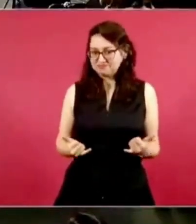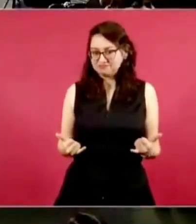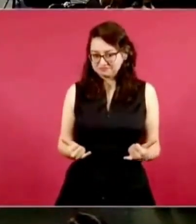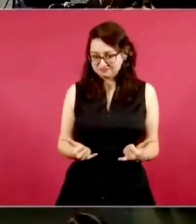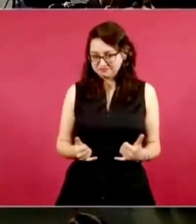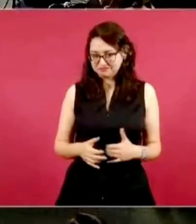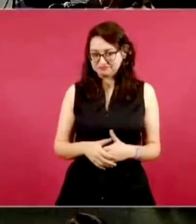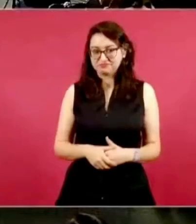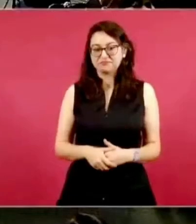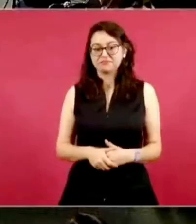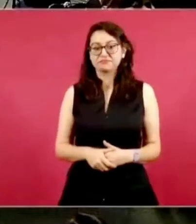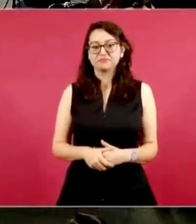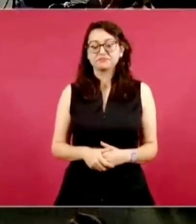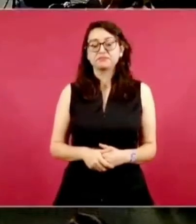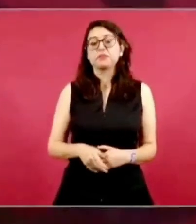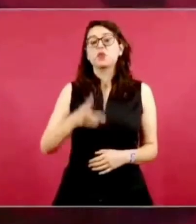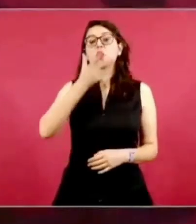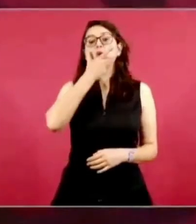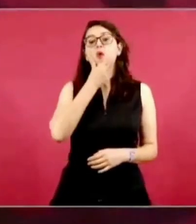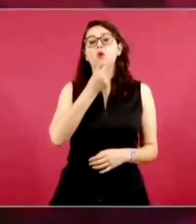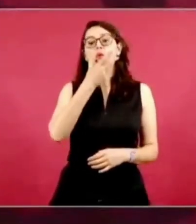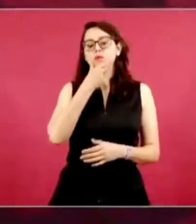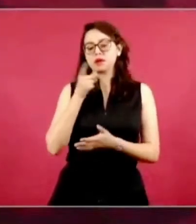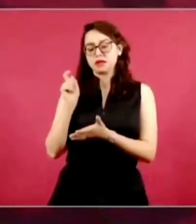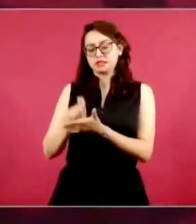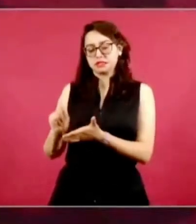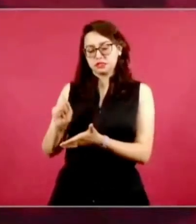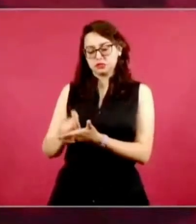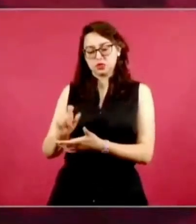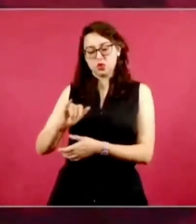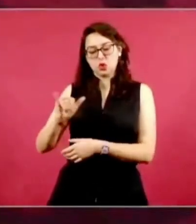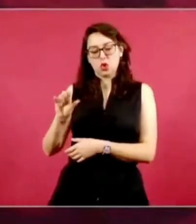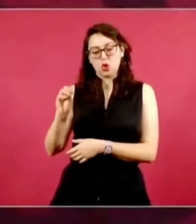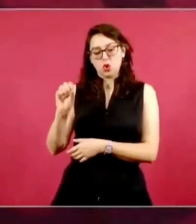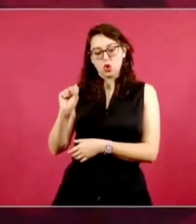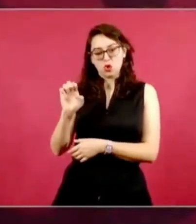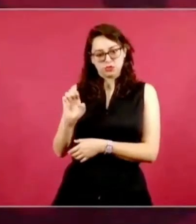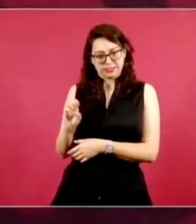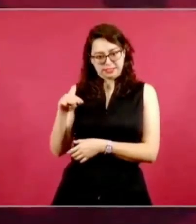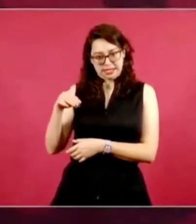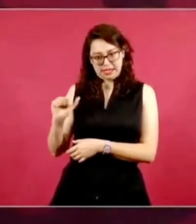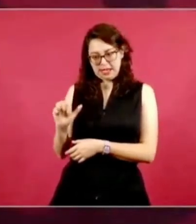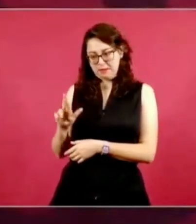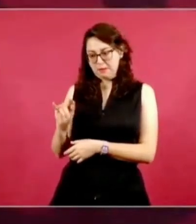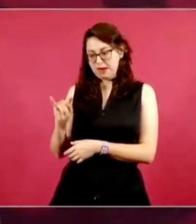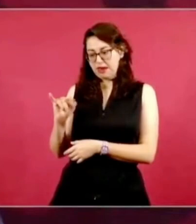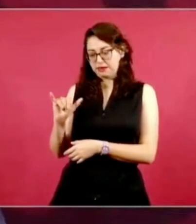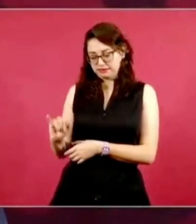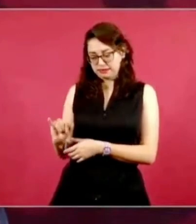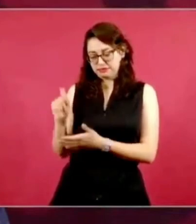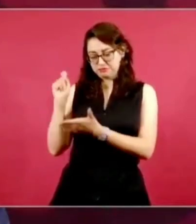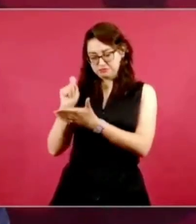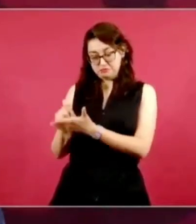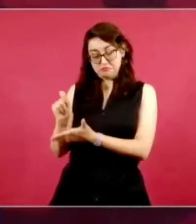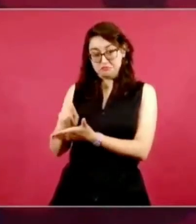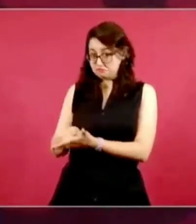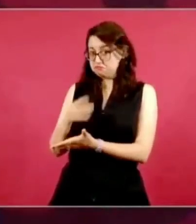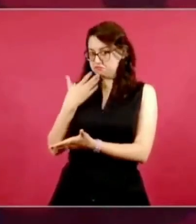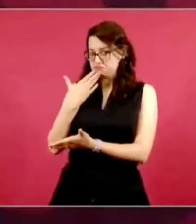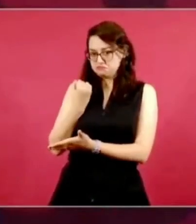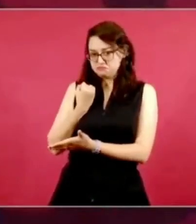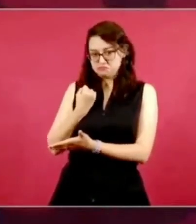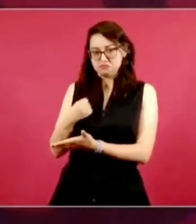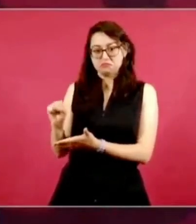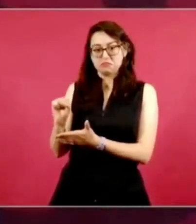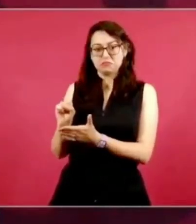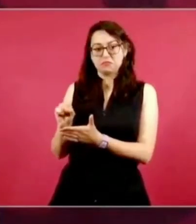José Martí decía en un texto que lo recomiendo mucho a los jóvenes, que se